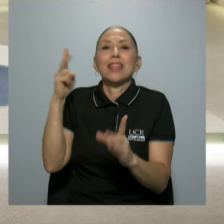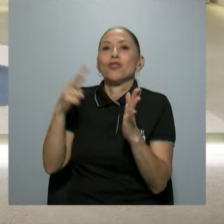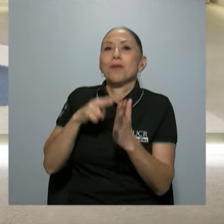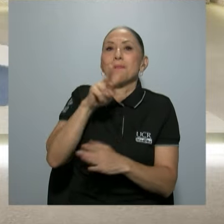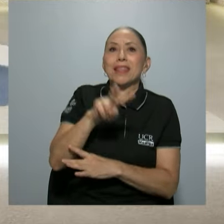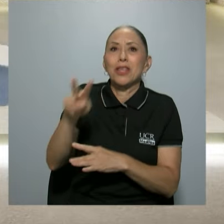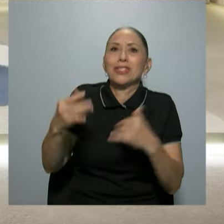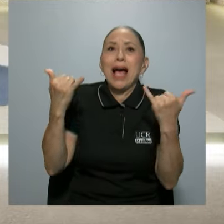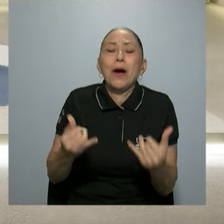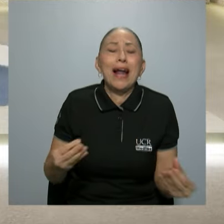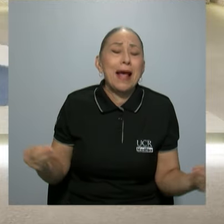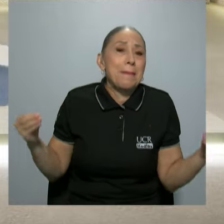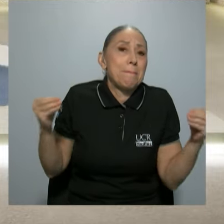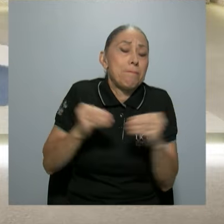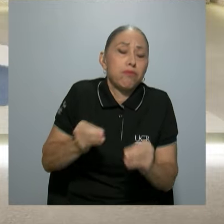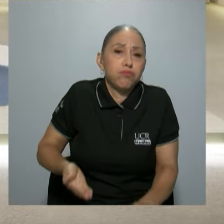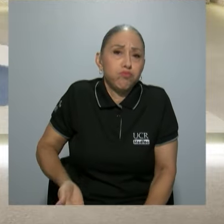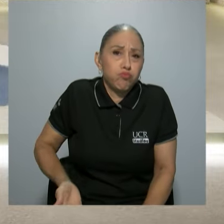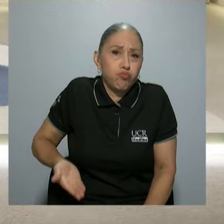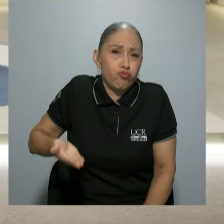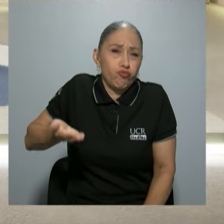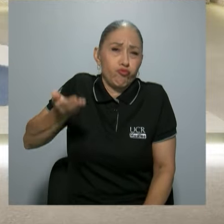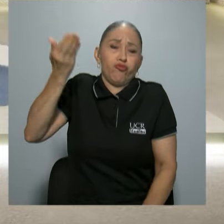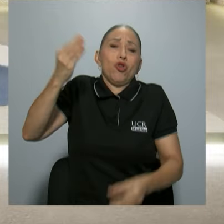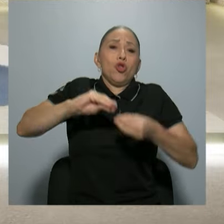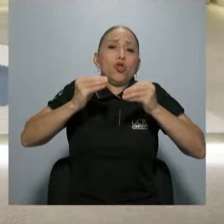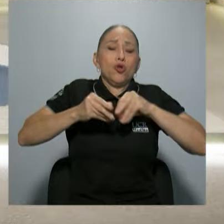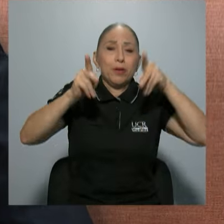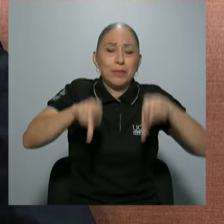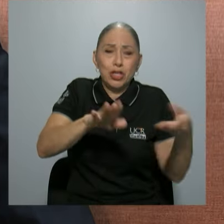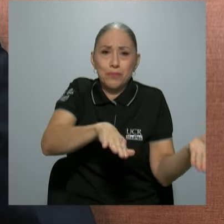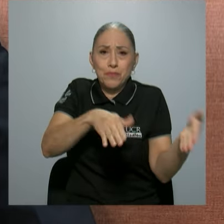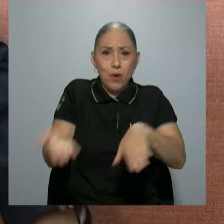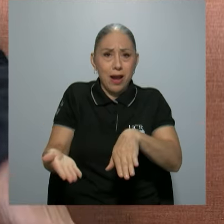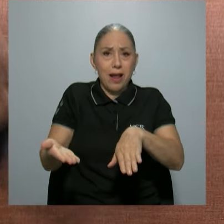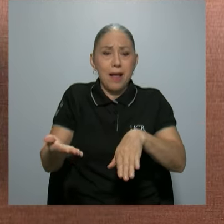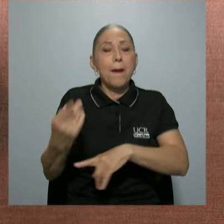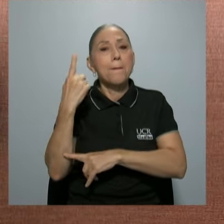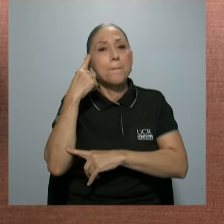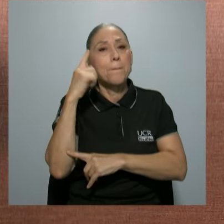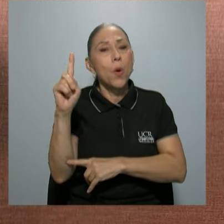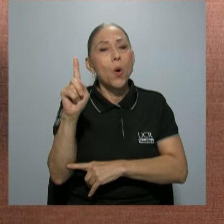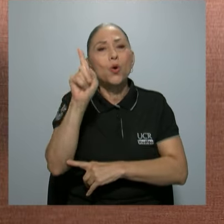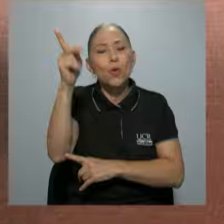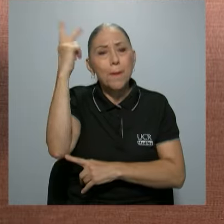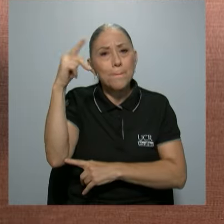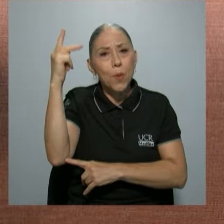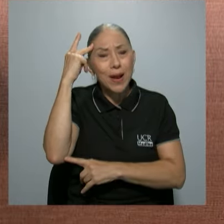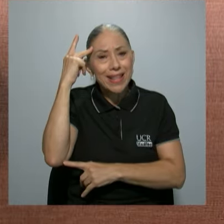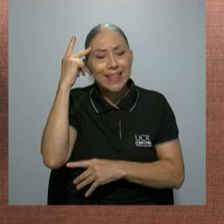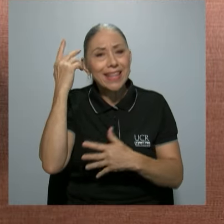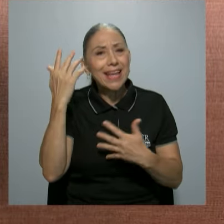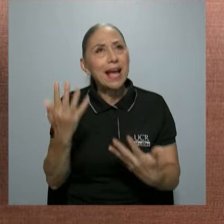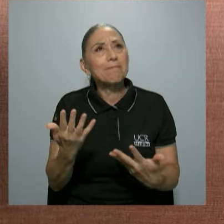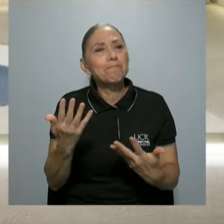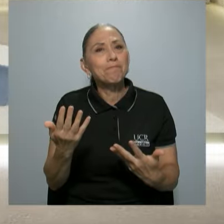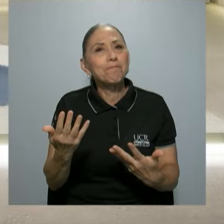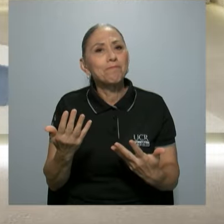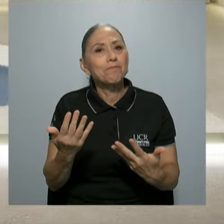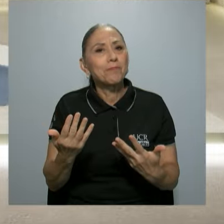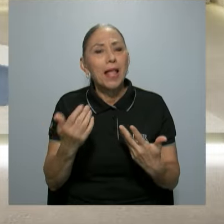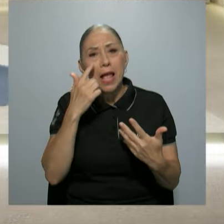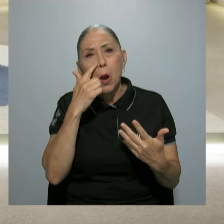crecido exponencialmente por una política absolutamente